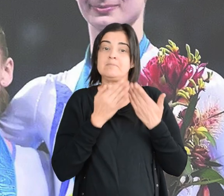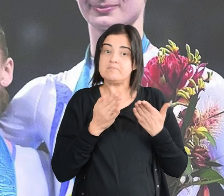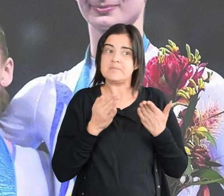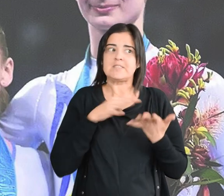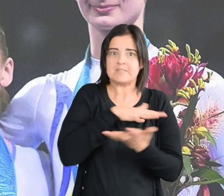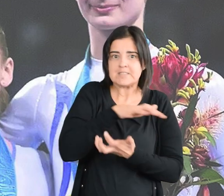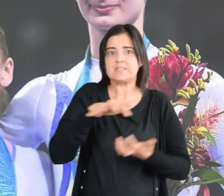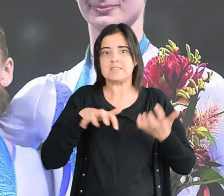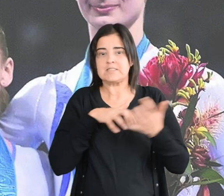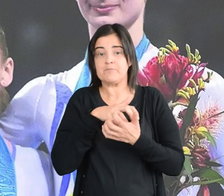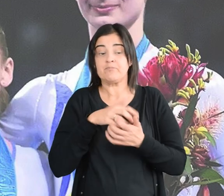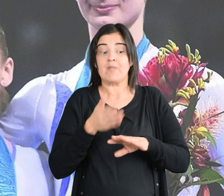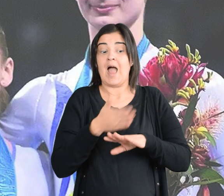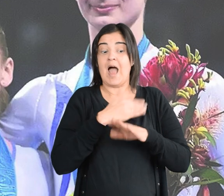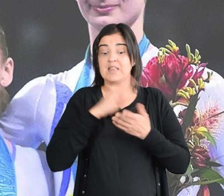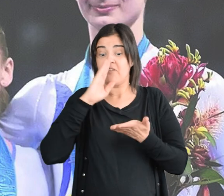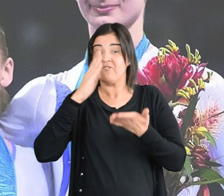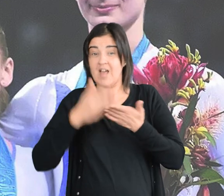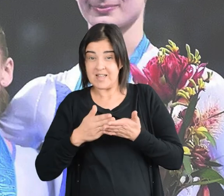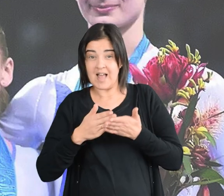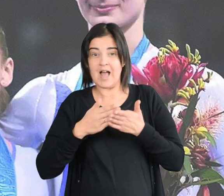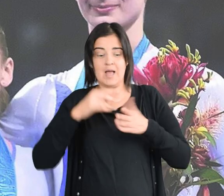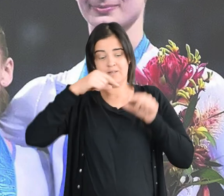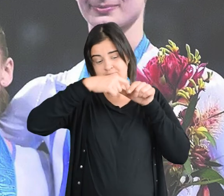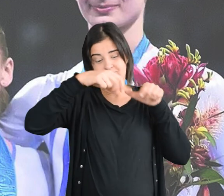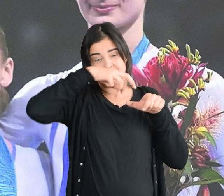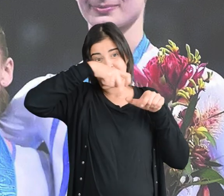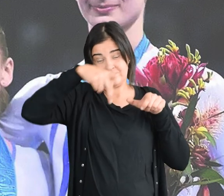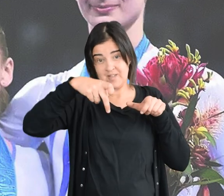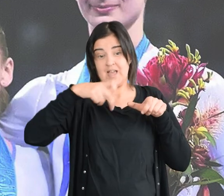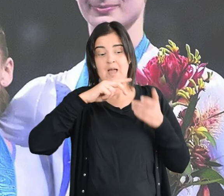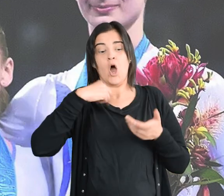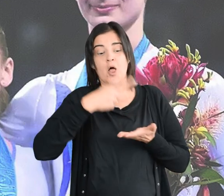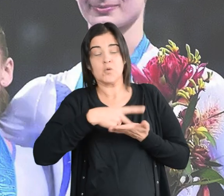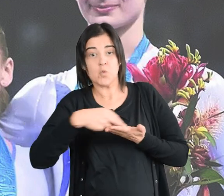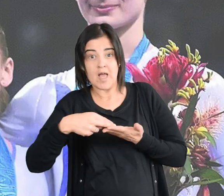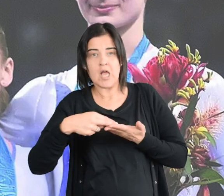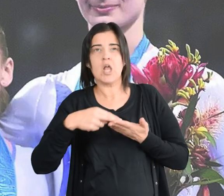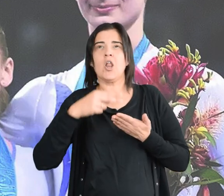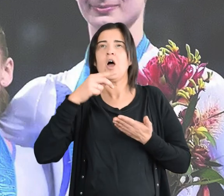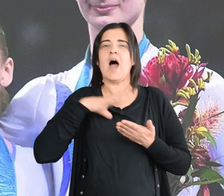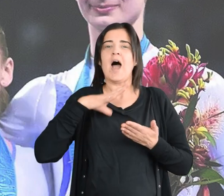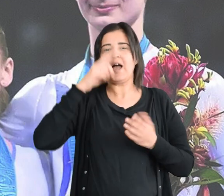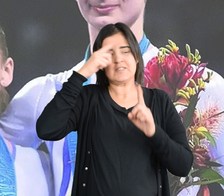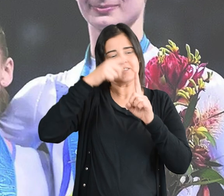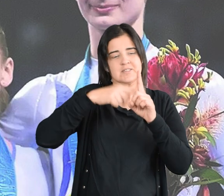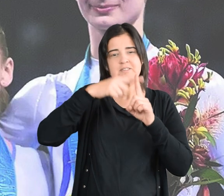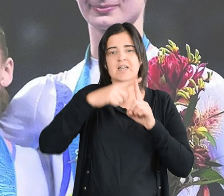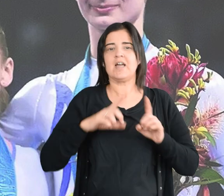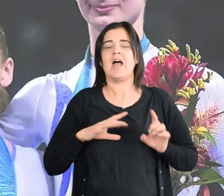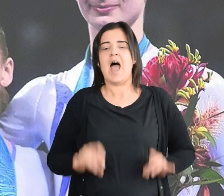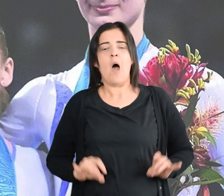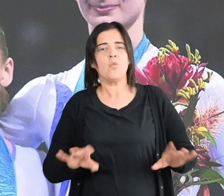antes de la final de suelo y Viga Con un fuerte dolor de cabeza y resfriado producto del cambio de temperatura que